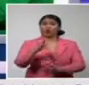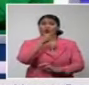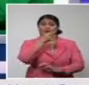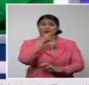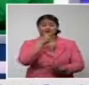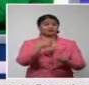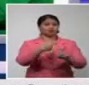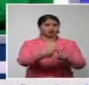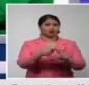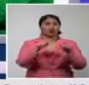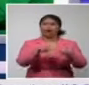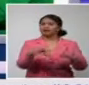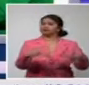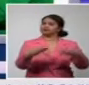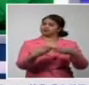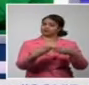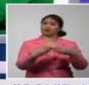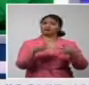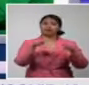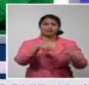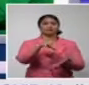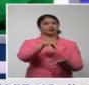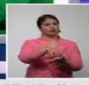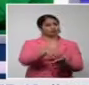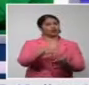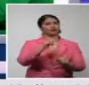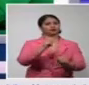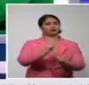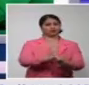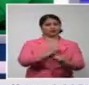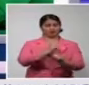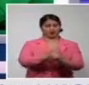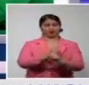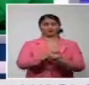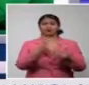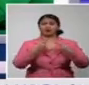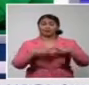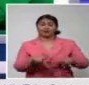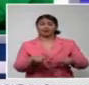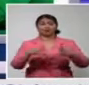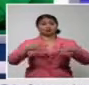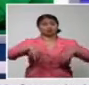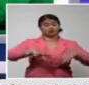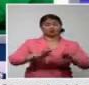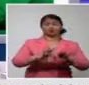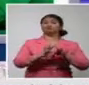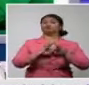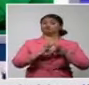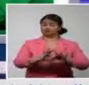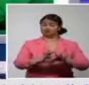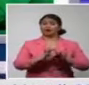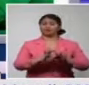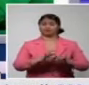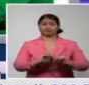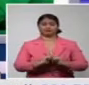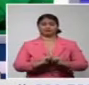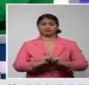transmisión, pero que indiscutiblemente todavía es muy elevado, y por lo tanto cubanos